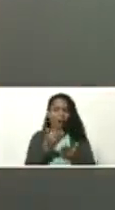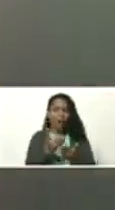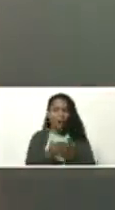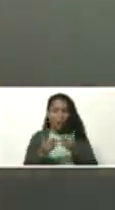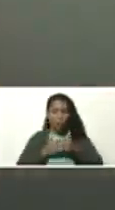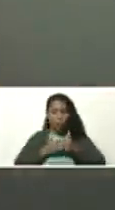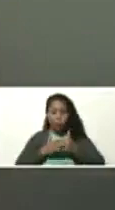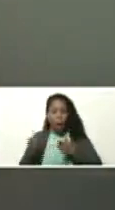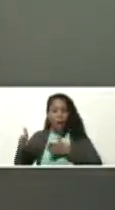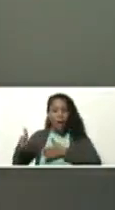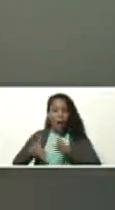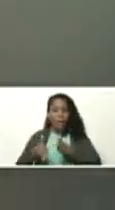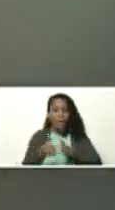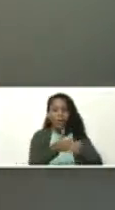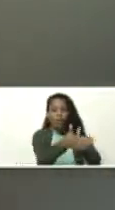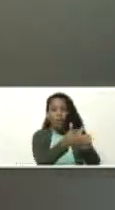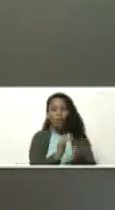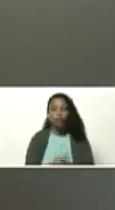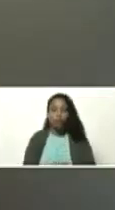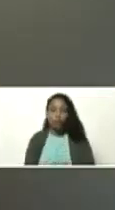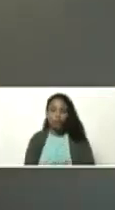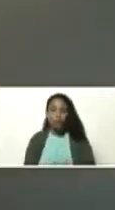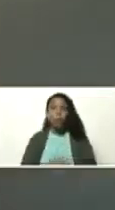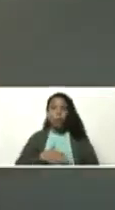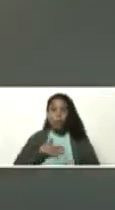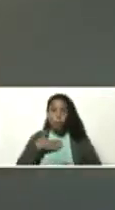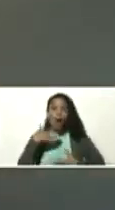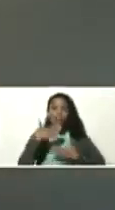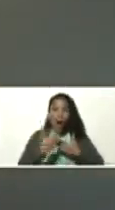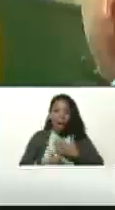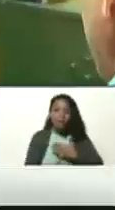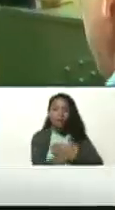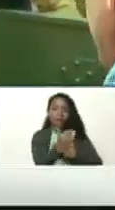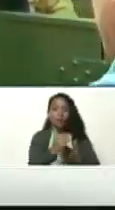el canal, bueno, se pudo avanzar